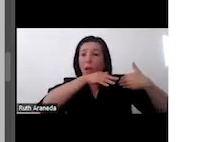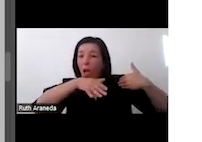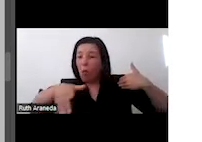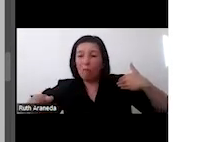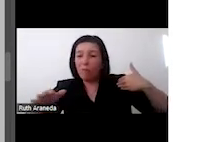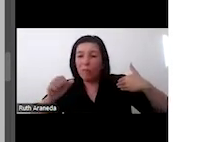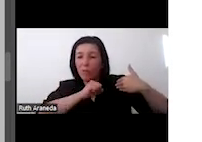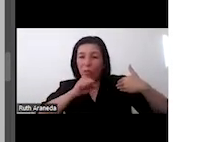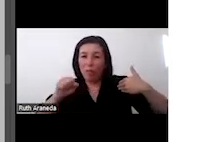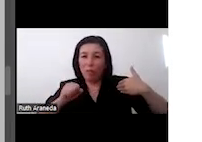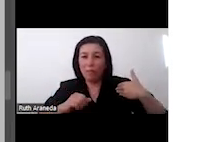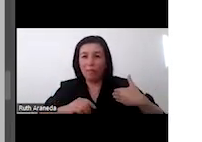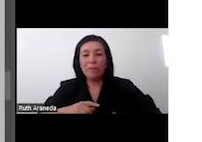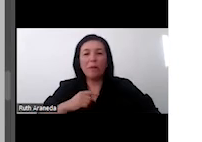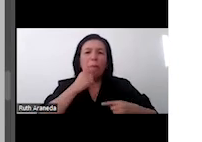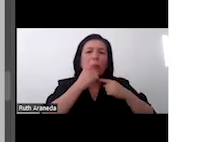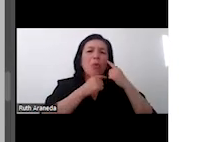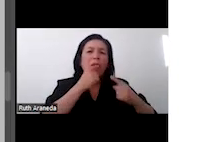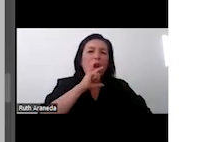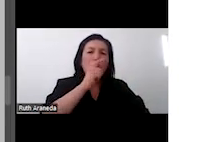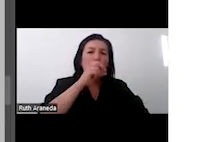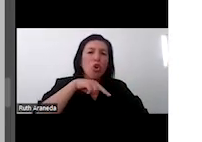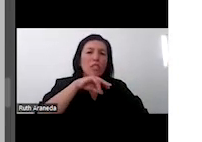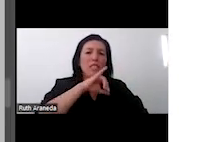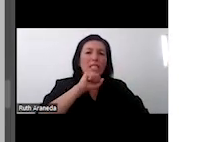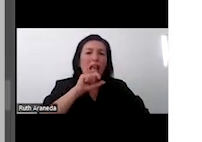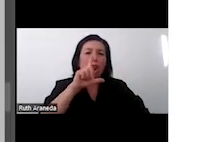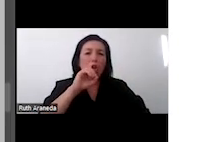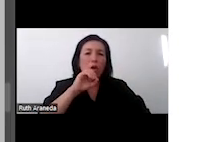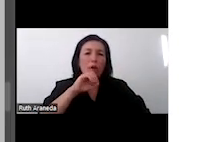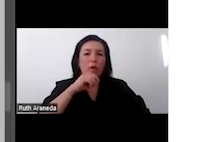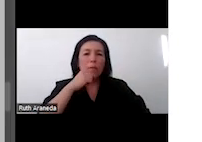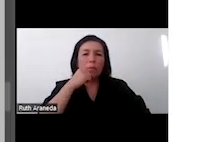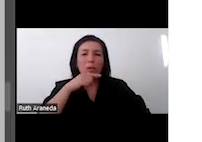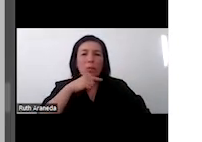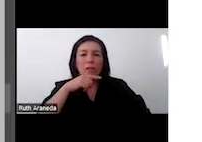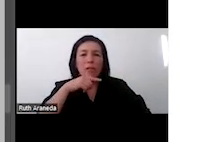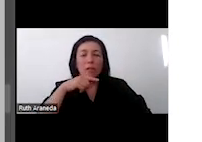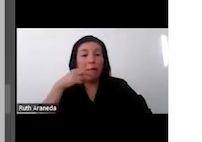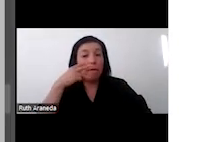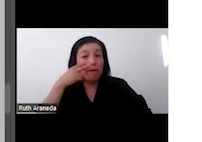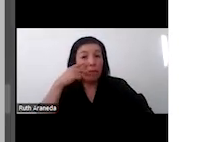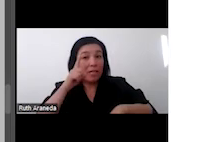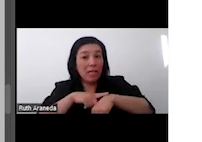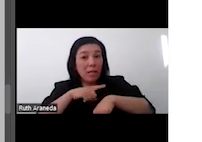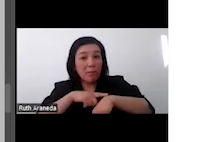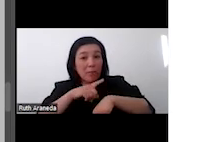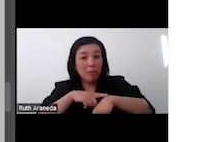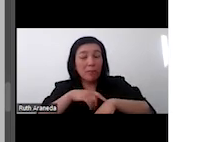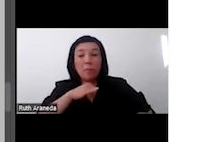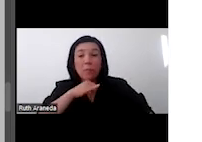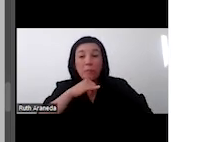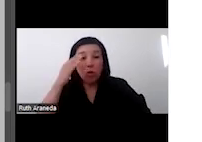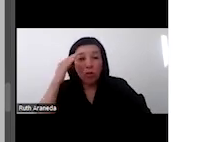va llegando. Gonzalo, ¿Sí, perdón? Gonzalo, es que estoy mirando el tiempo, entonces no sé si te